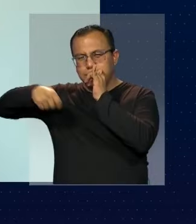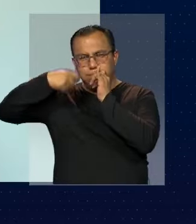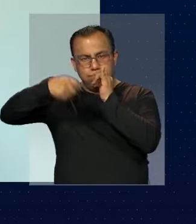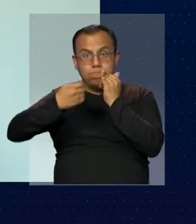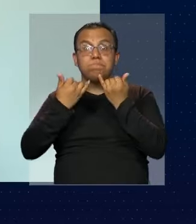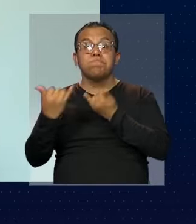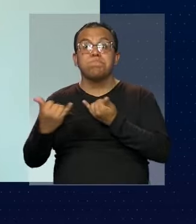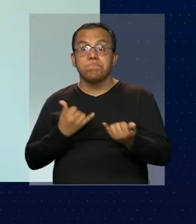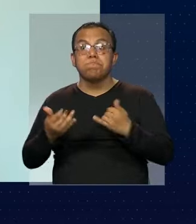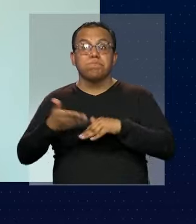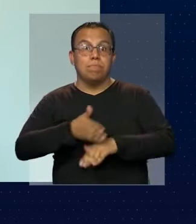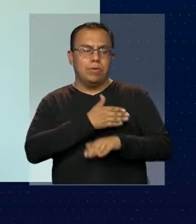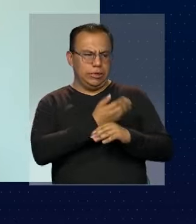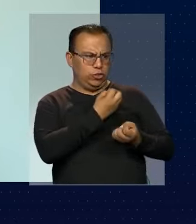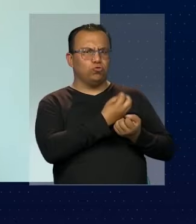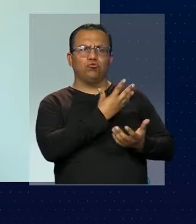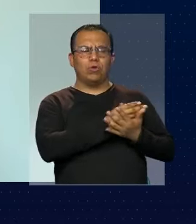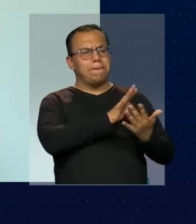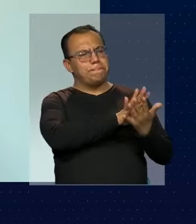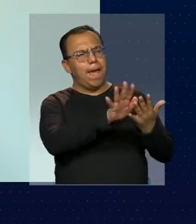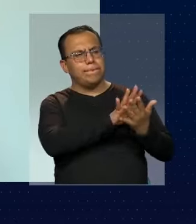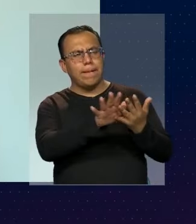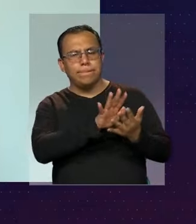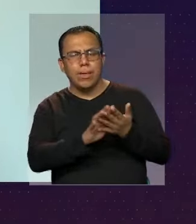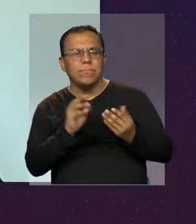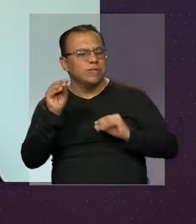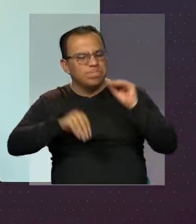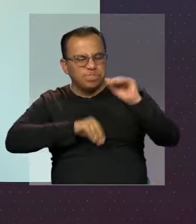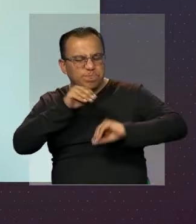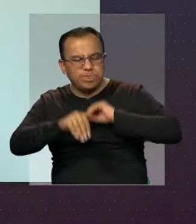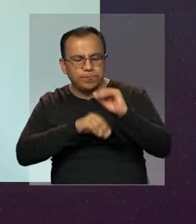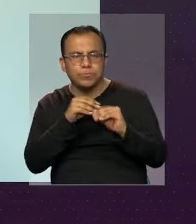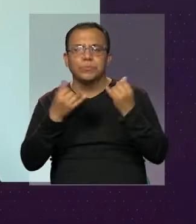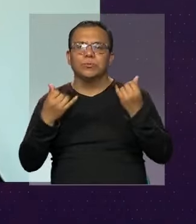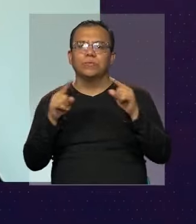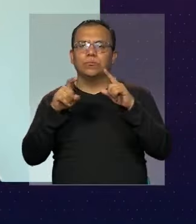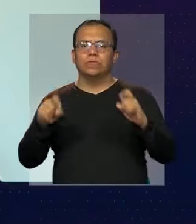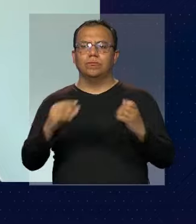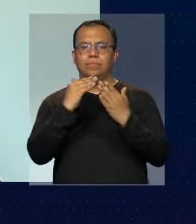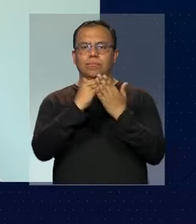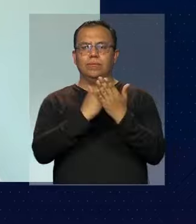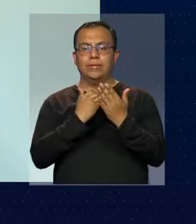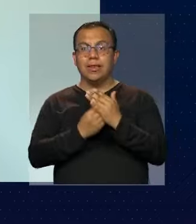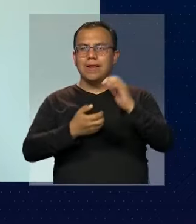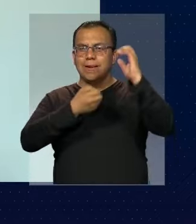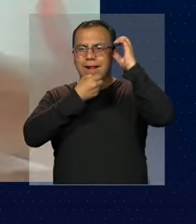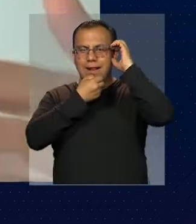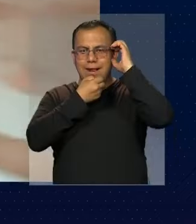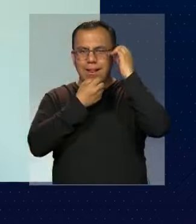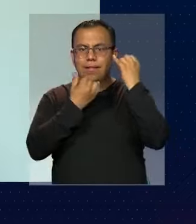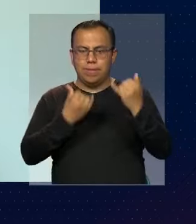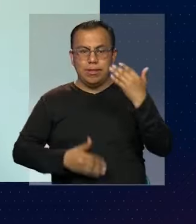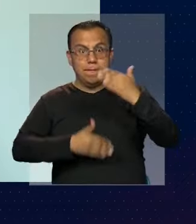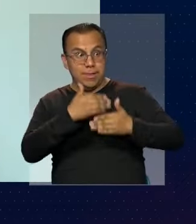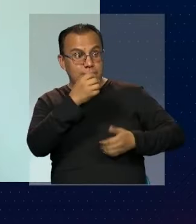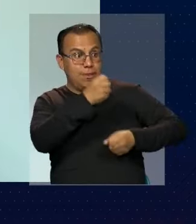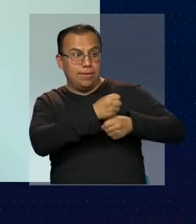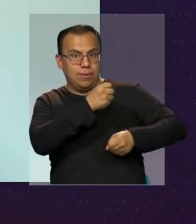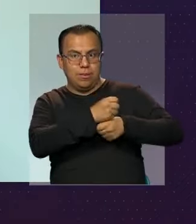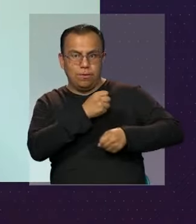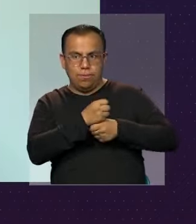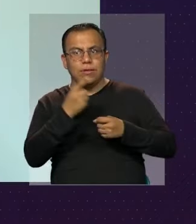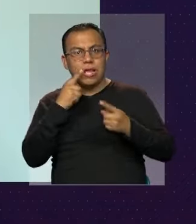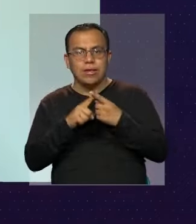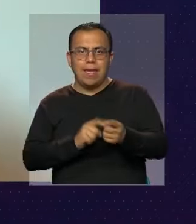ya previamente estructurados y la creación de un programa de podcast que vamos a empezar a trabajar con No es hora de